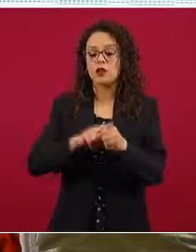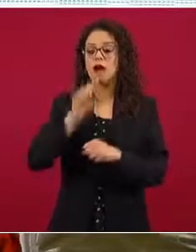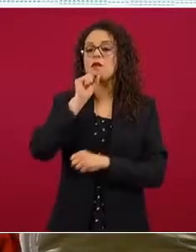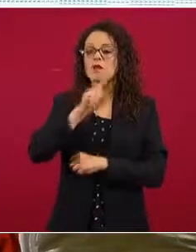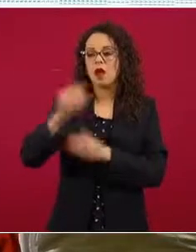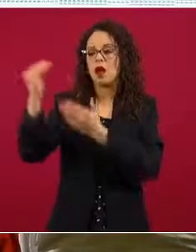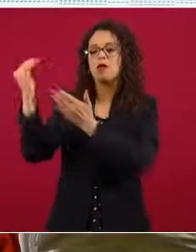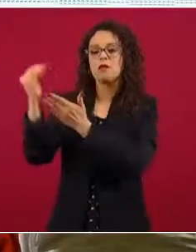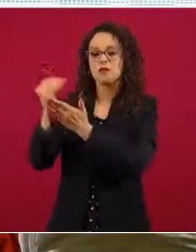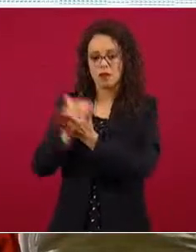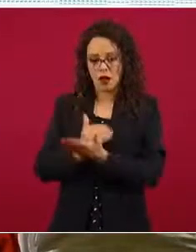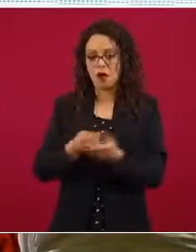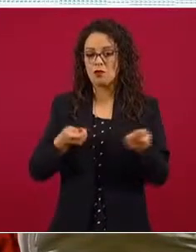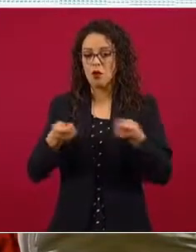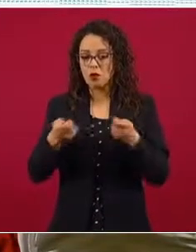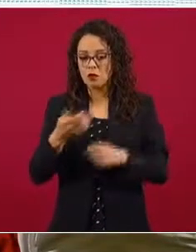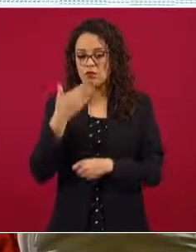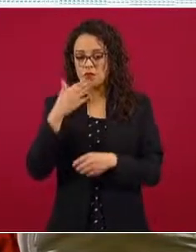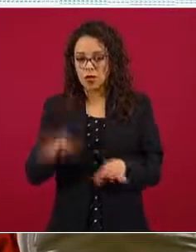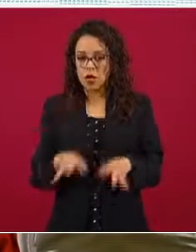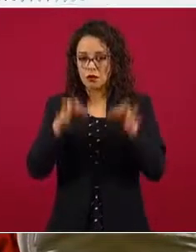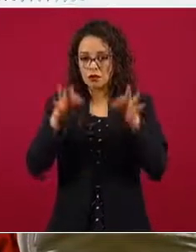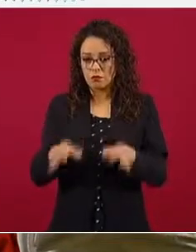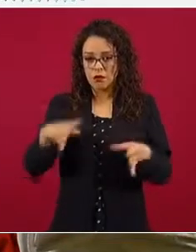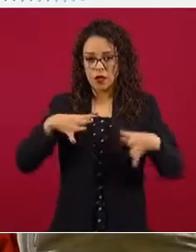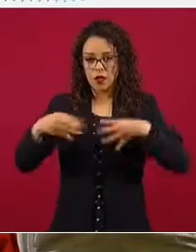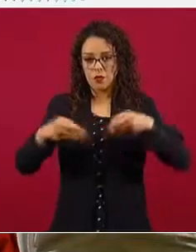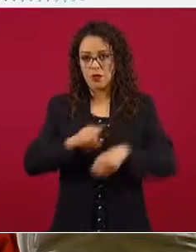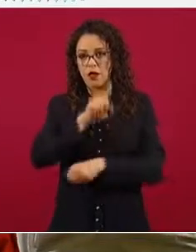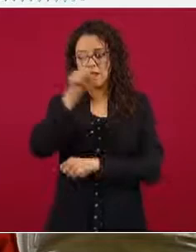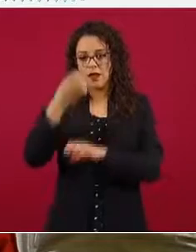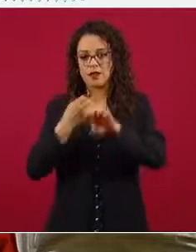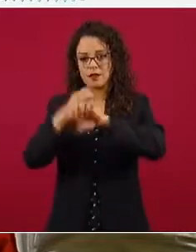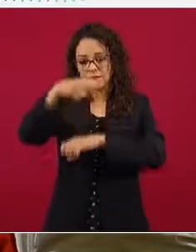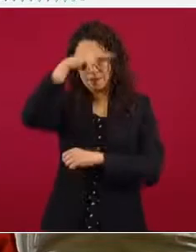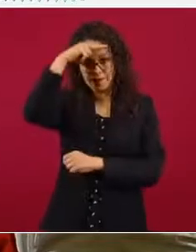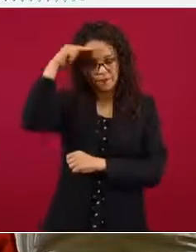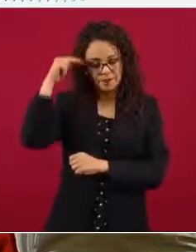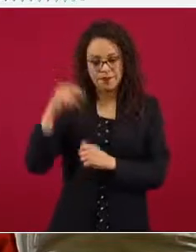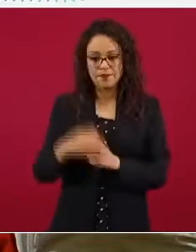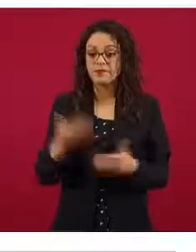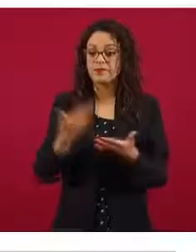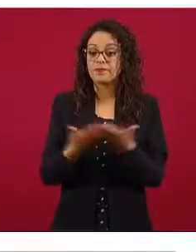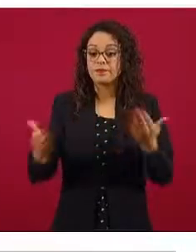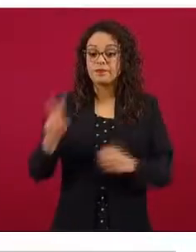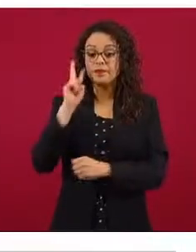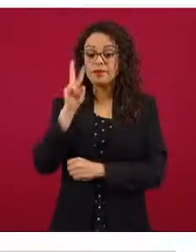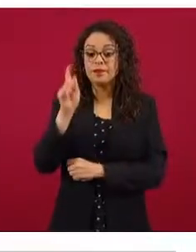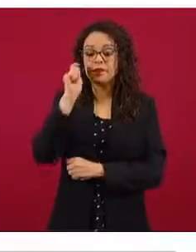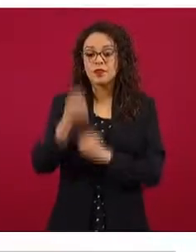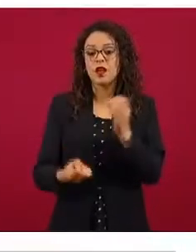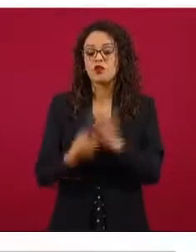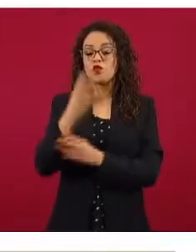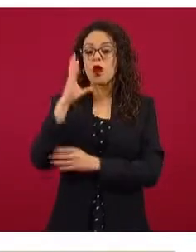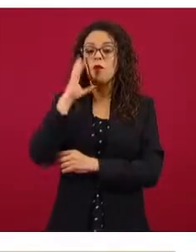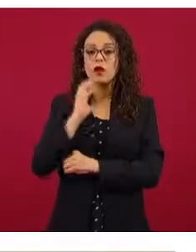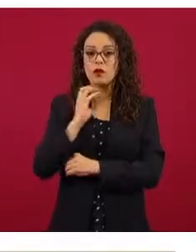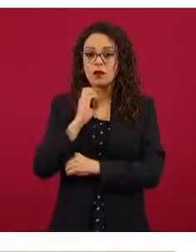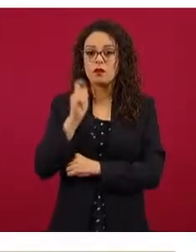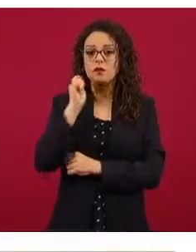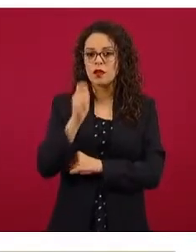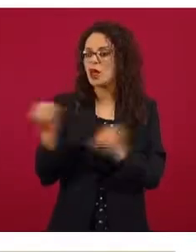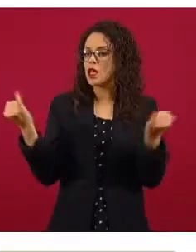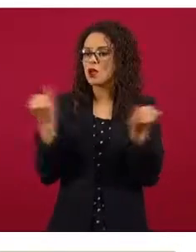buen curso el control epidémico en Nayarit. La siguiente. En el caso de Nuevo León, misma situación que para la Ciudad de México,